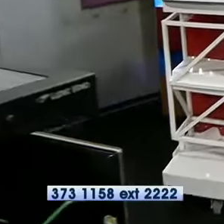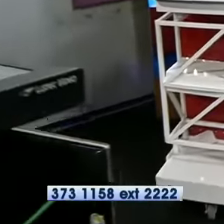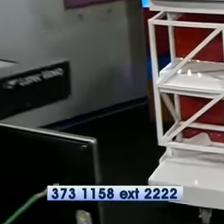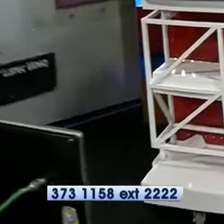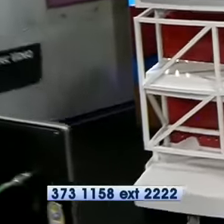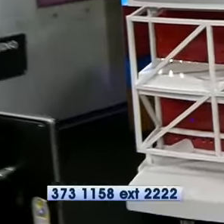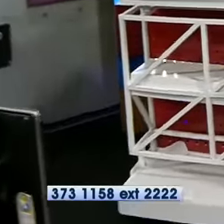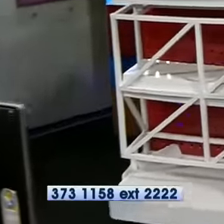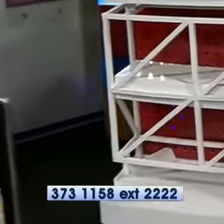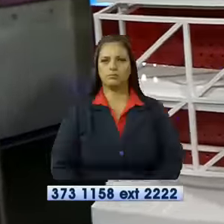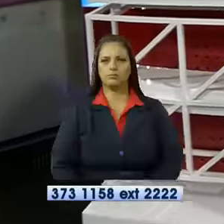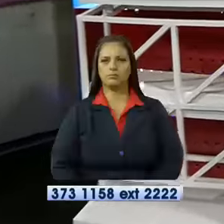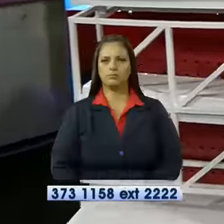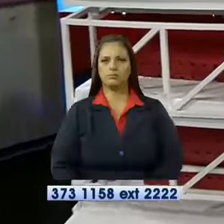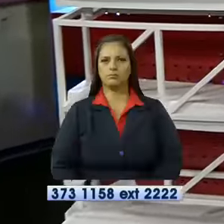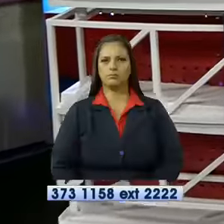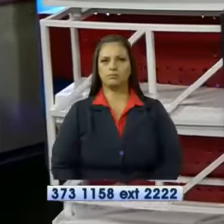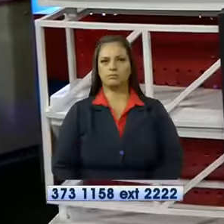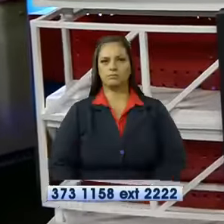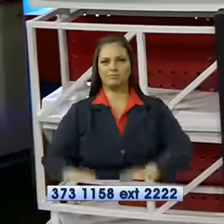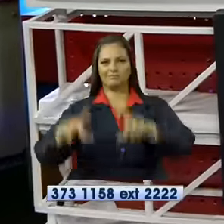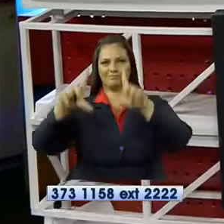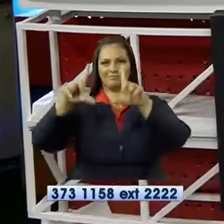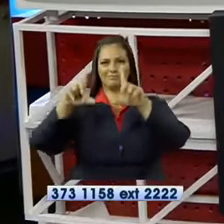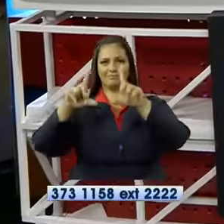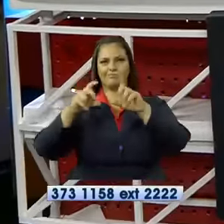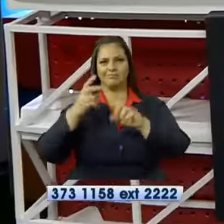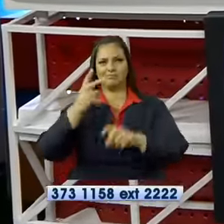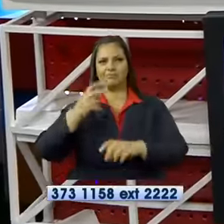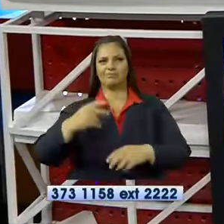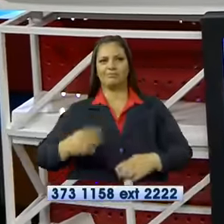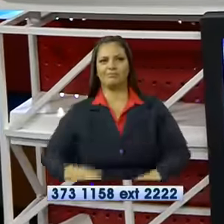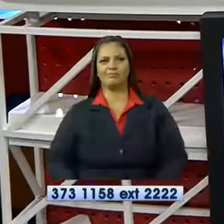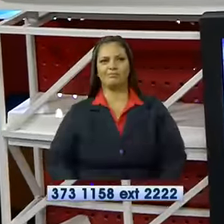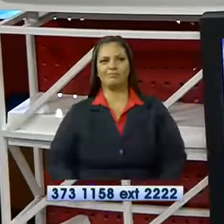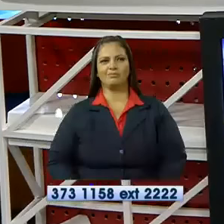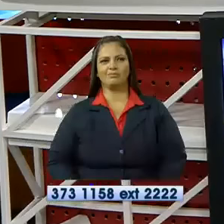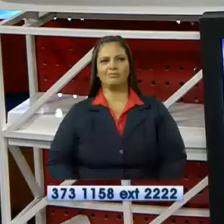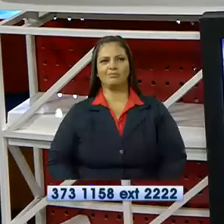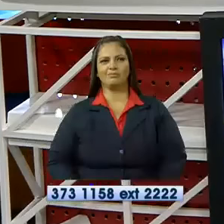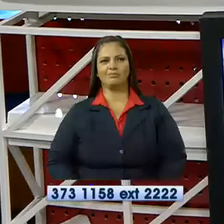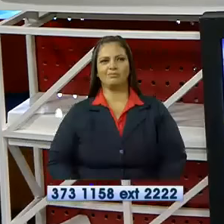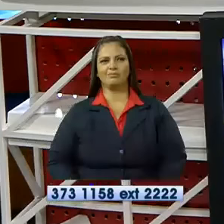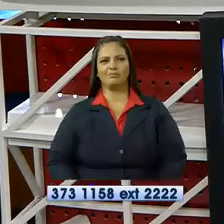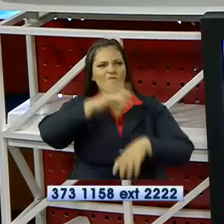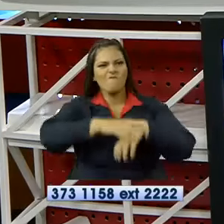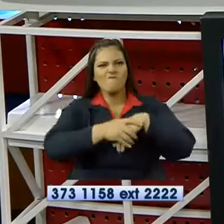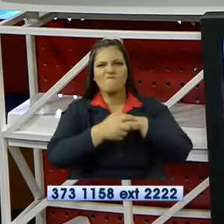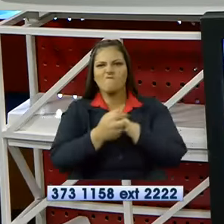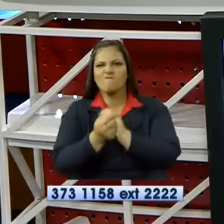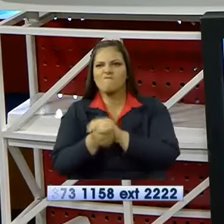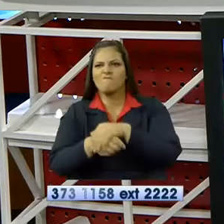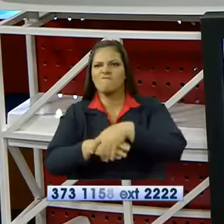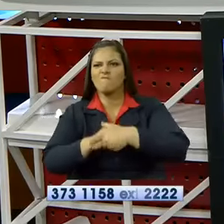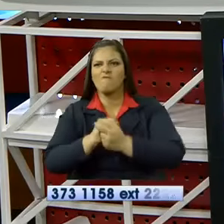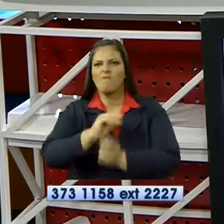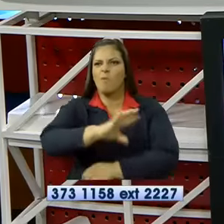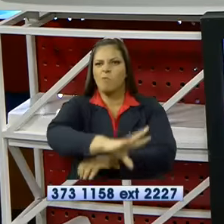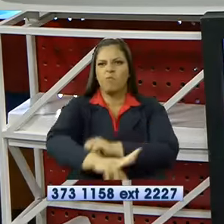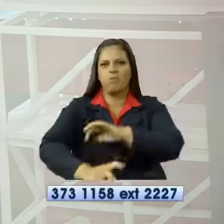Bueno, señor productor, tenemos unas fotitos ahí en las que se ve la audacia de la delincuencia. Los delincuentes no tienen,